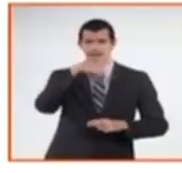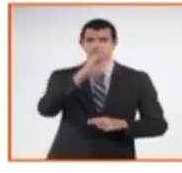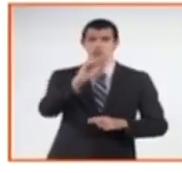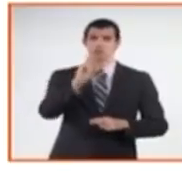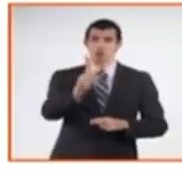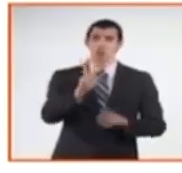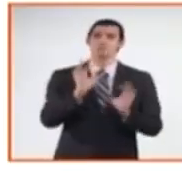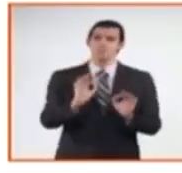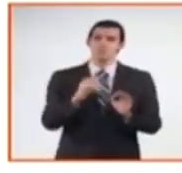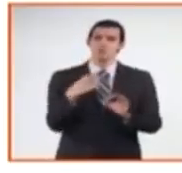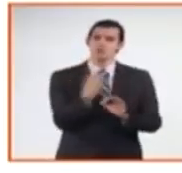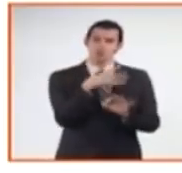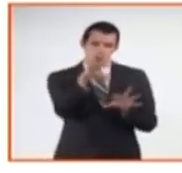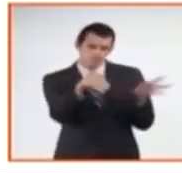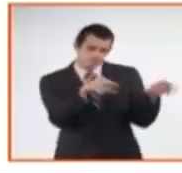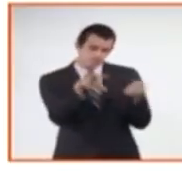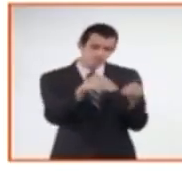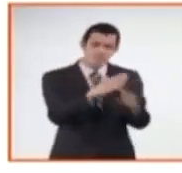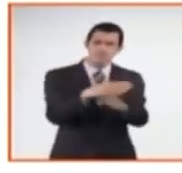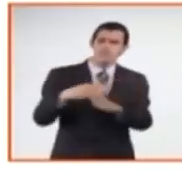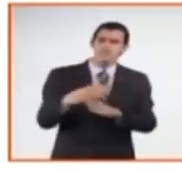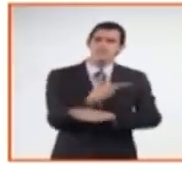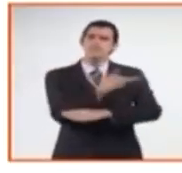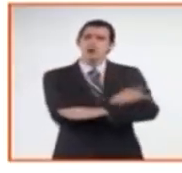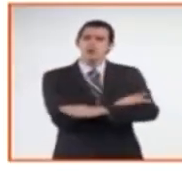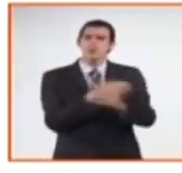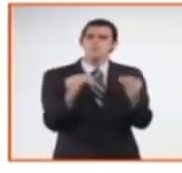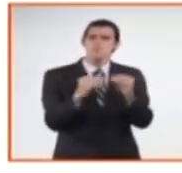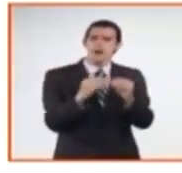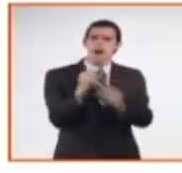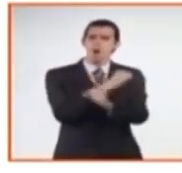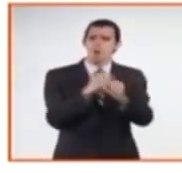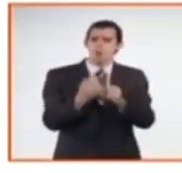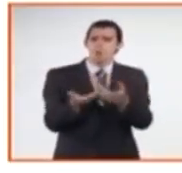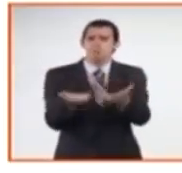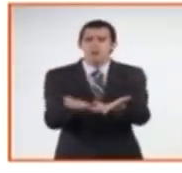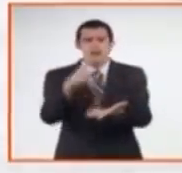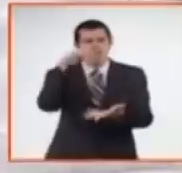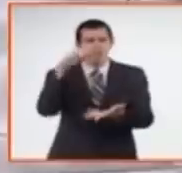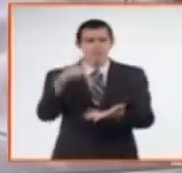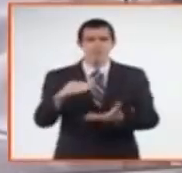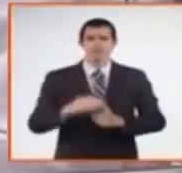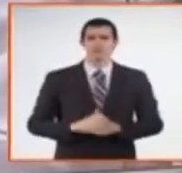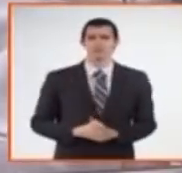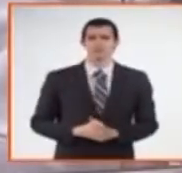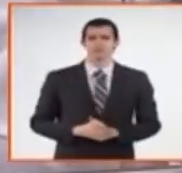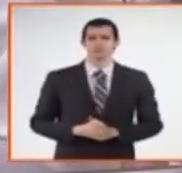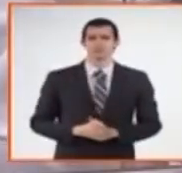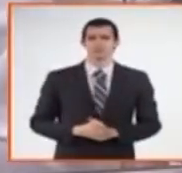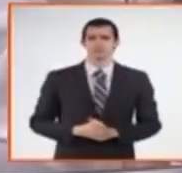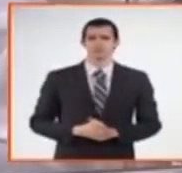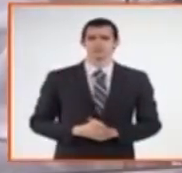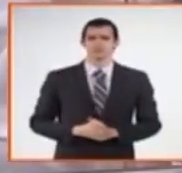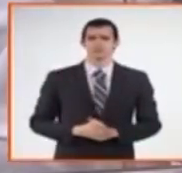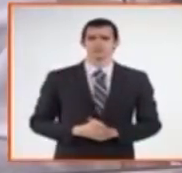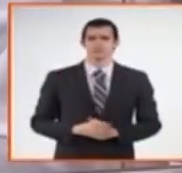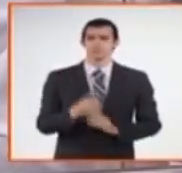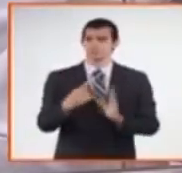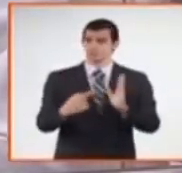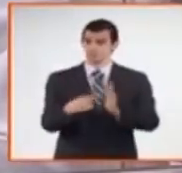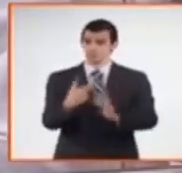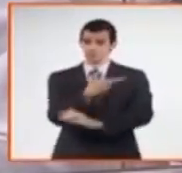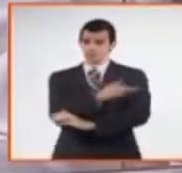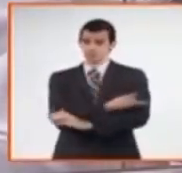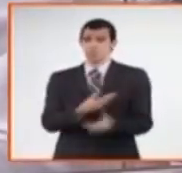anticuerpos no solamente sistémicos en opciones de anticuerpos que se expresan a nivel de mucosa y también ayuda contra la infección